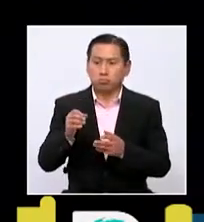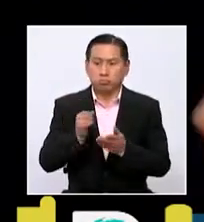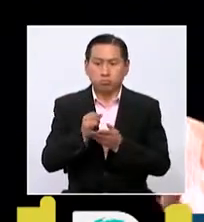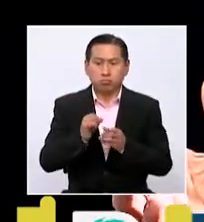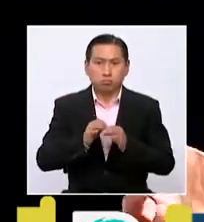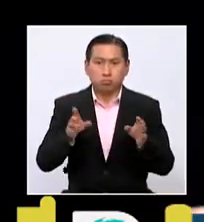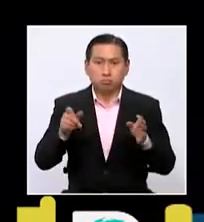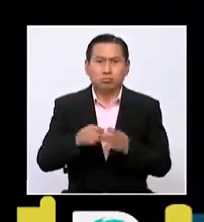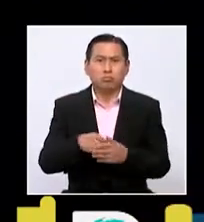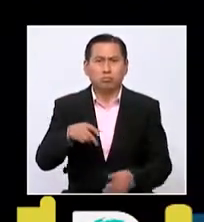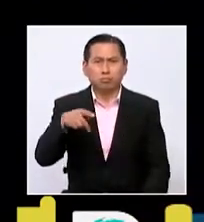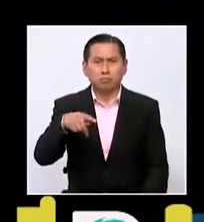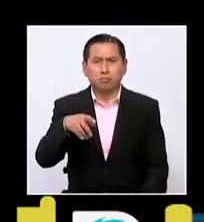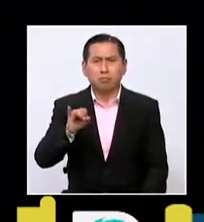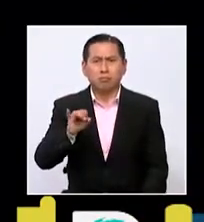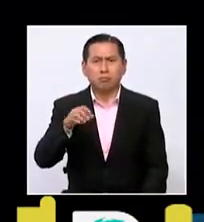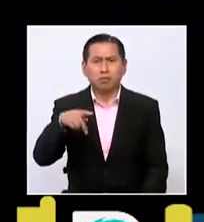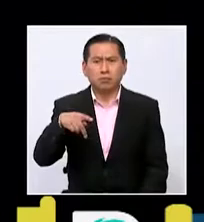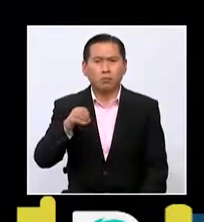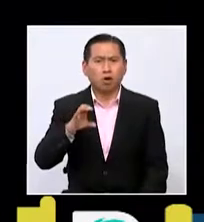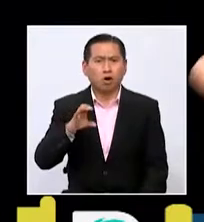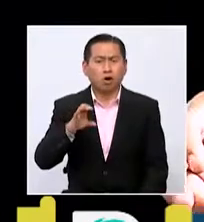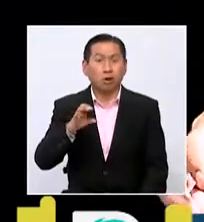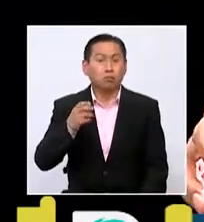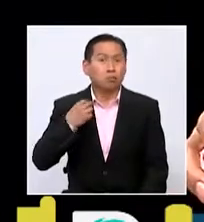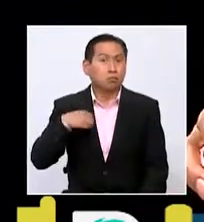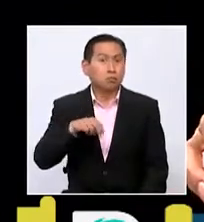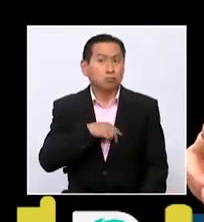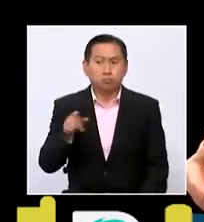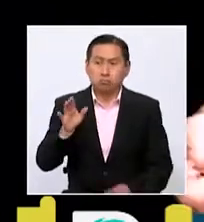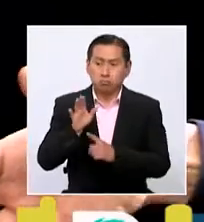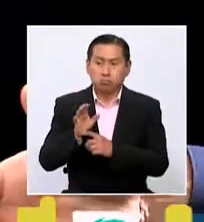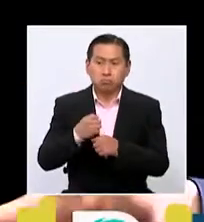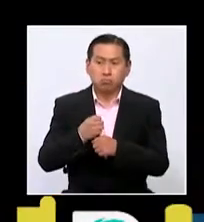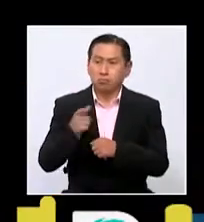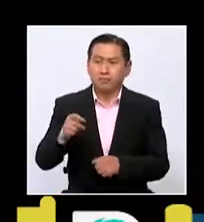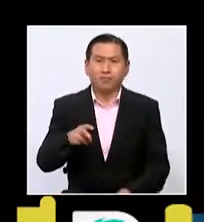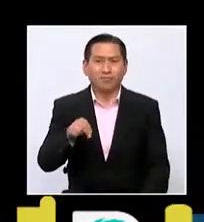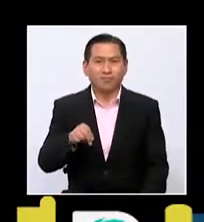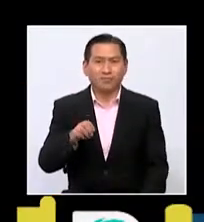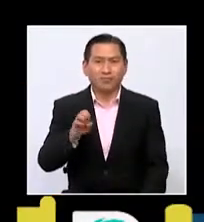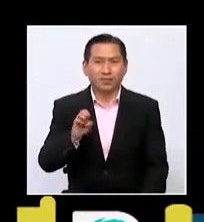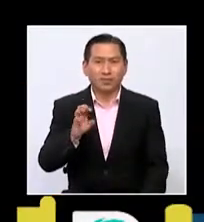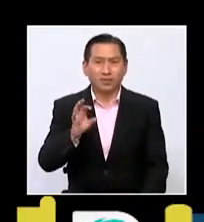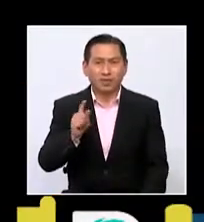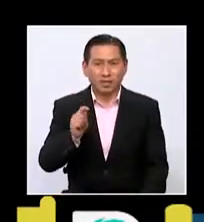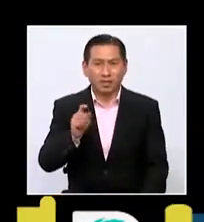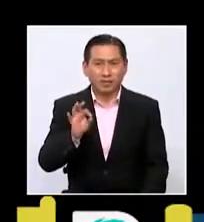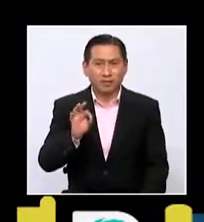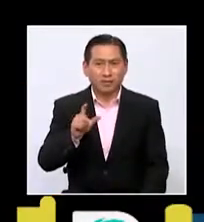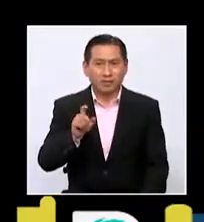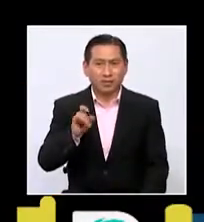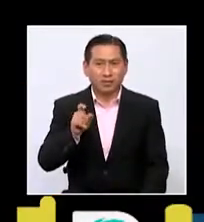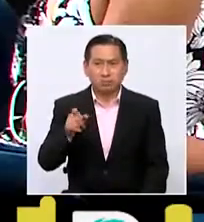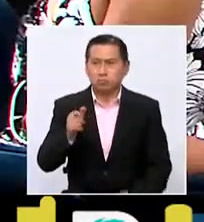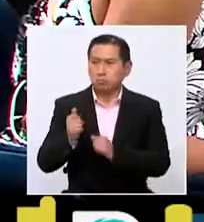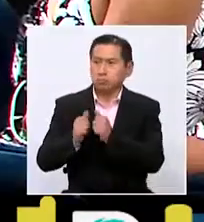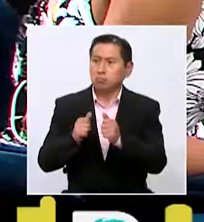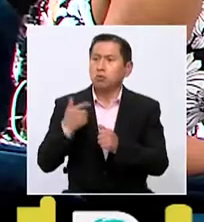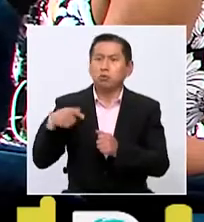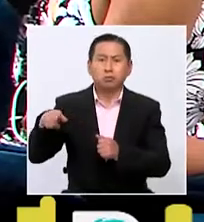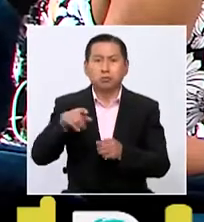digital, Peacock, como series que estamos produciendo exclusivamente para Netflix, uh-huh. Que compiten con el mercado